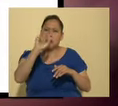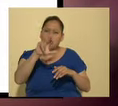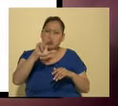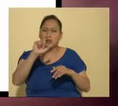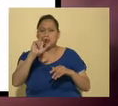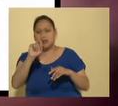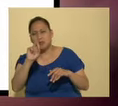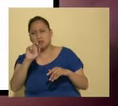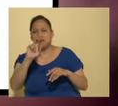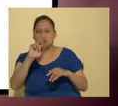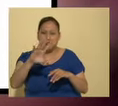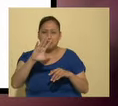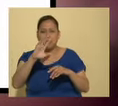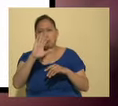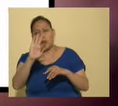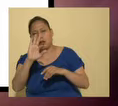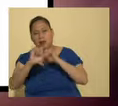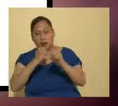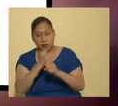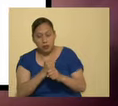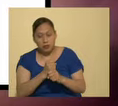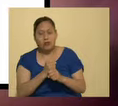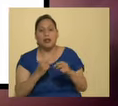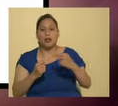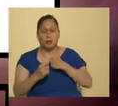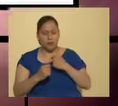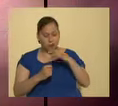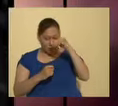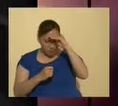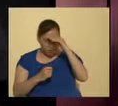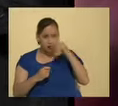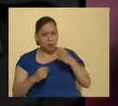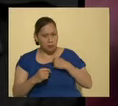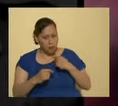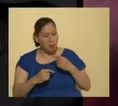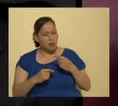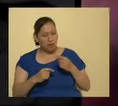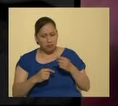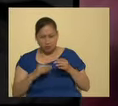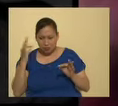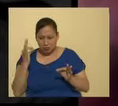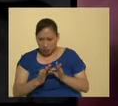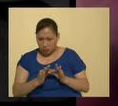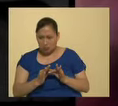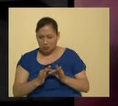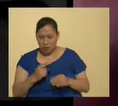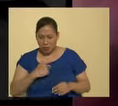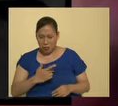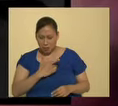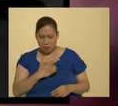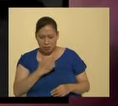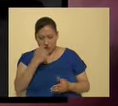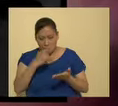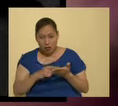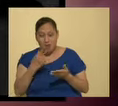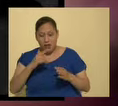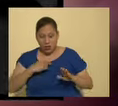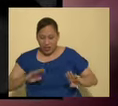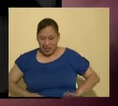28, 30, 35, 40 años y decir, me siento preparado, pero quizás mi actitud